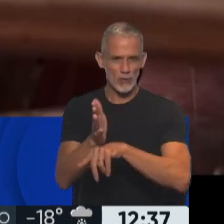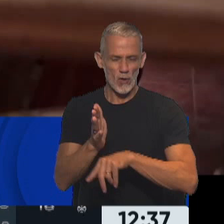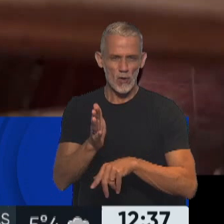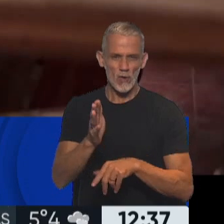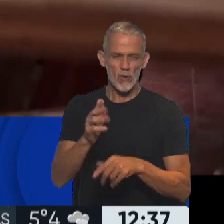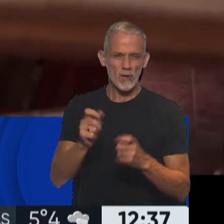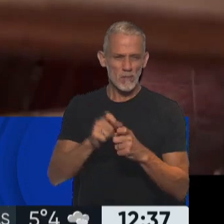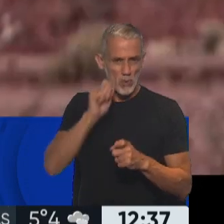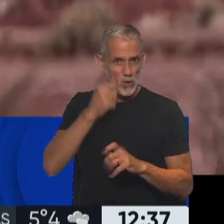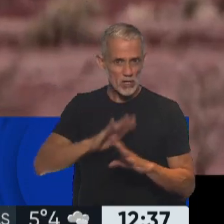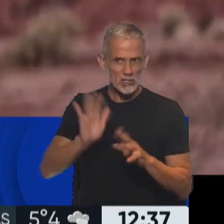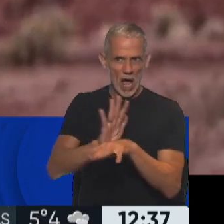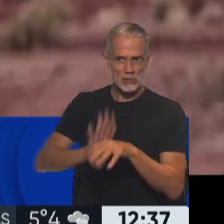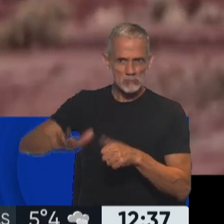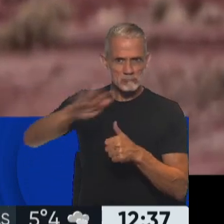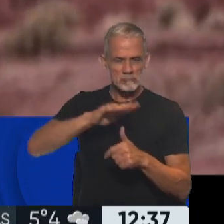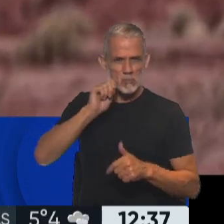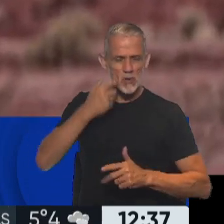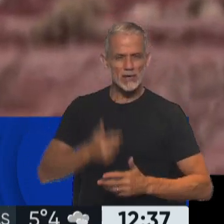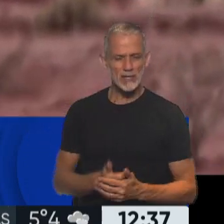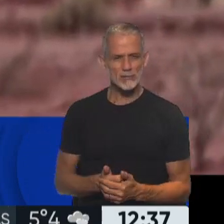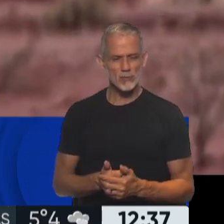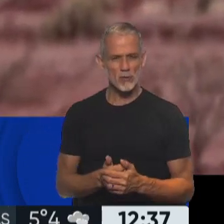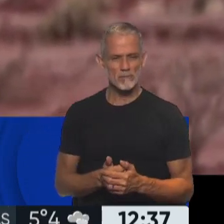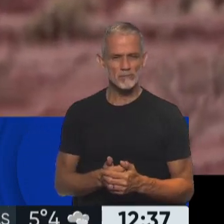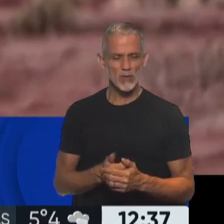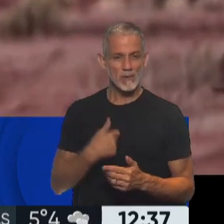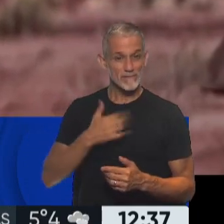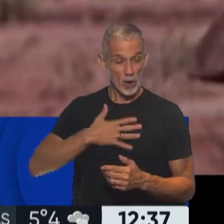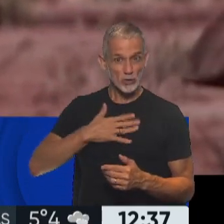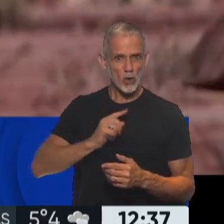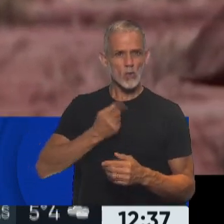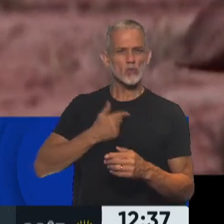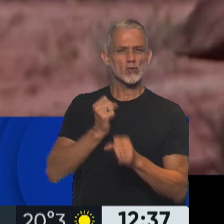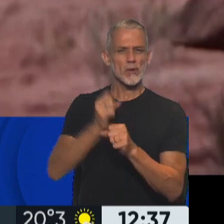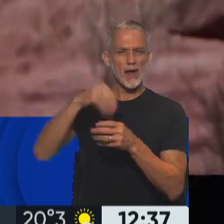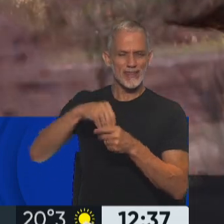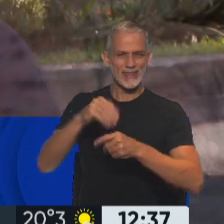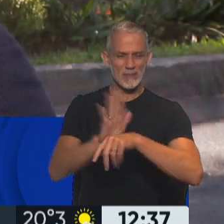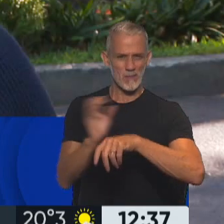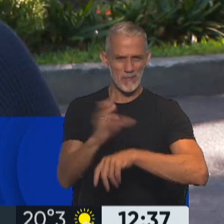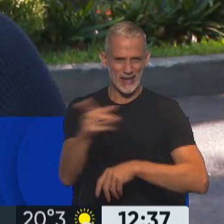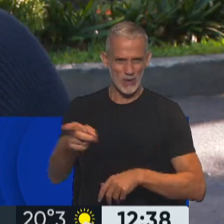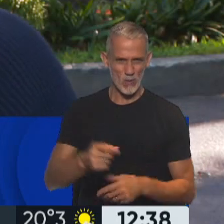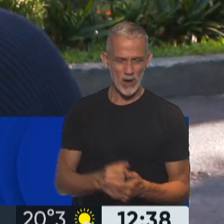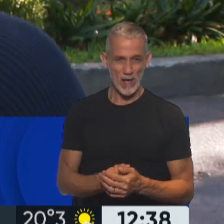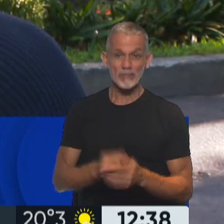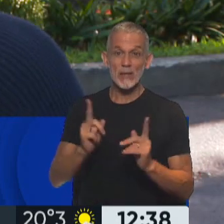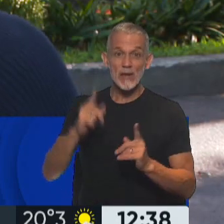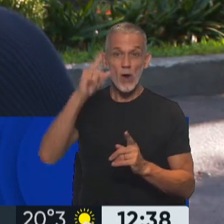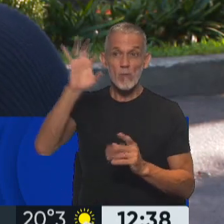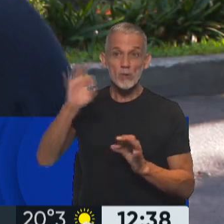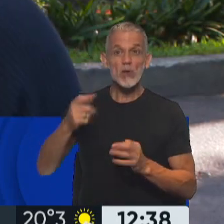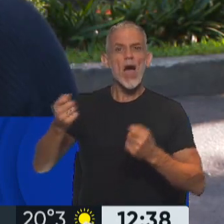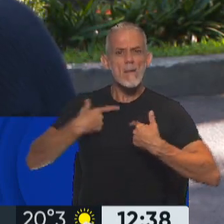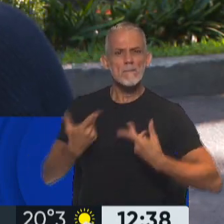de artistas maravillosos. Atesoro profundamente la posibilidad de haber trabajado en esta peli, porque, bueno, es la oportunidad que también me dio esta película de